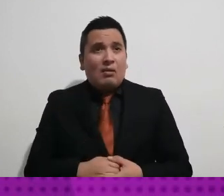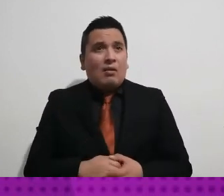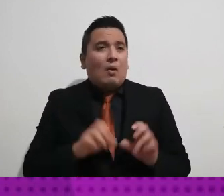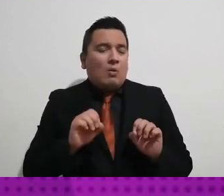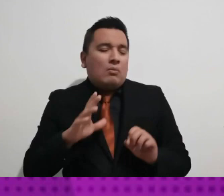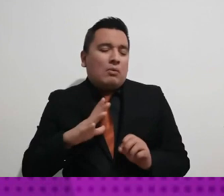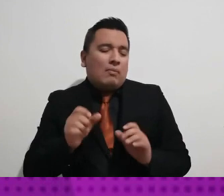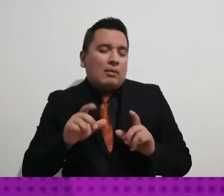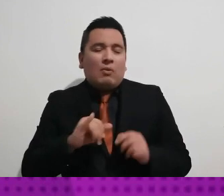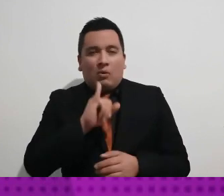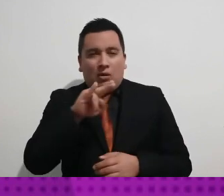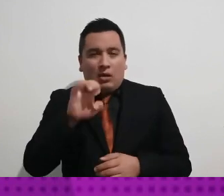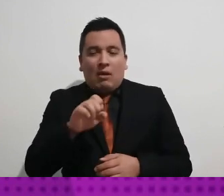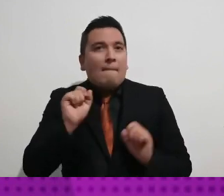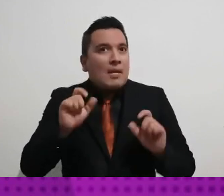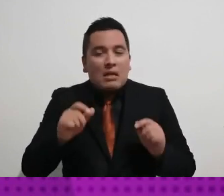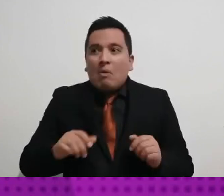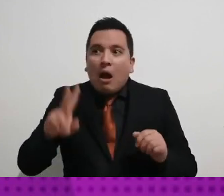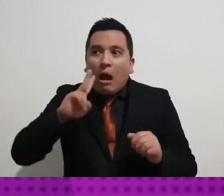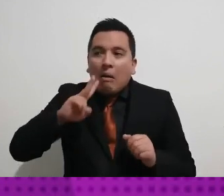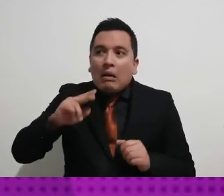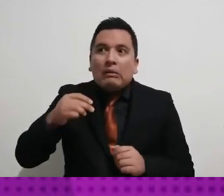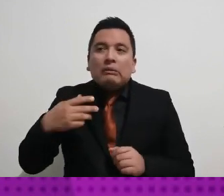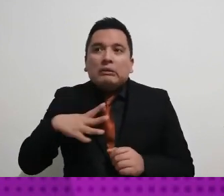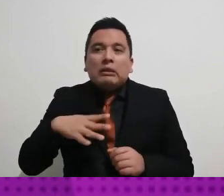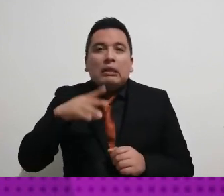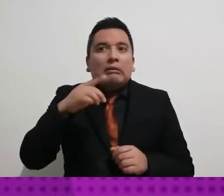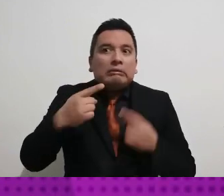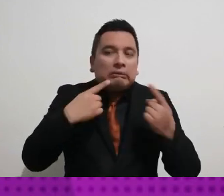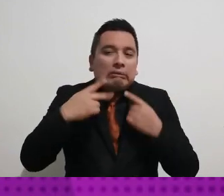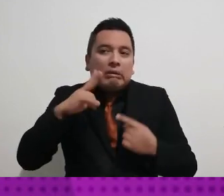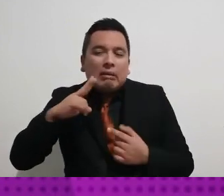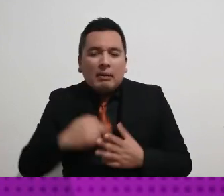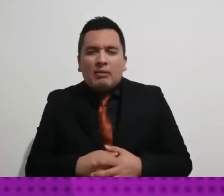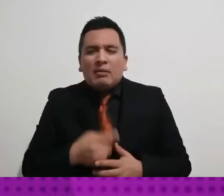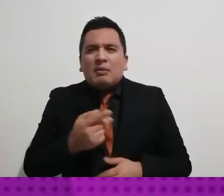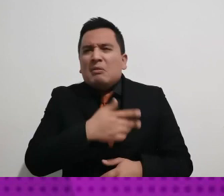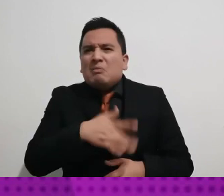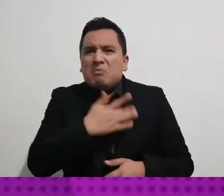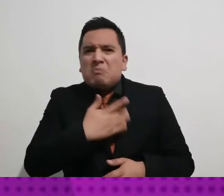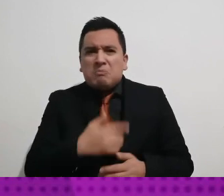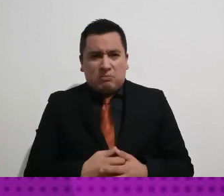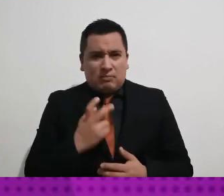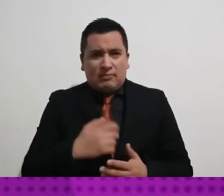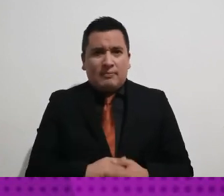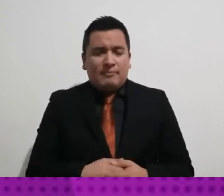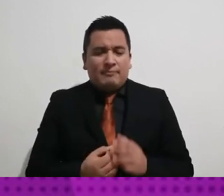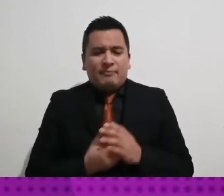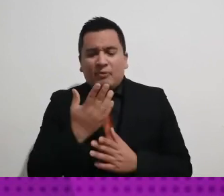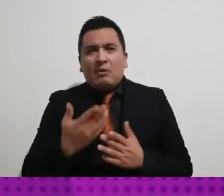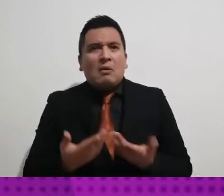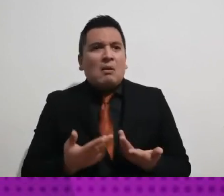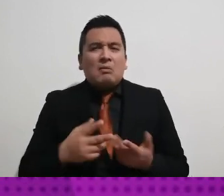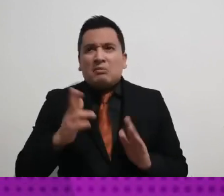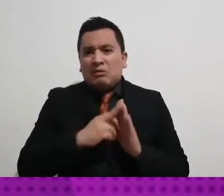Electoral en México, a nivel nacional, estuvo muy al pendiente de la organización de estos debates. ¿Qué dijeron los actores políticos en torno a